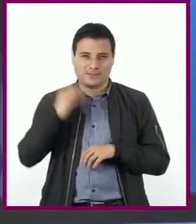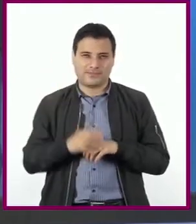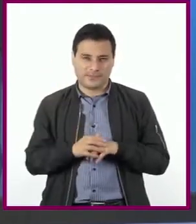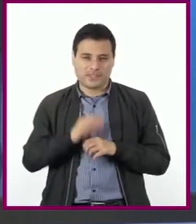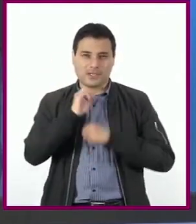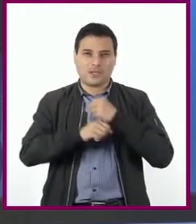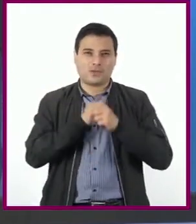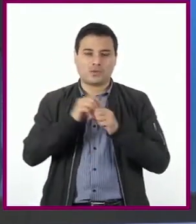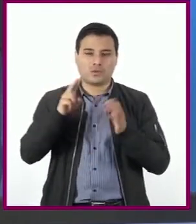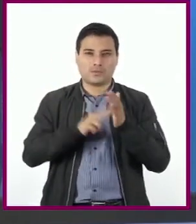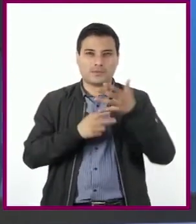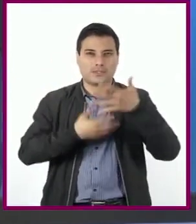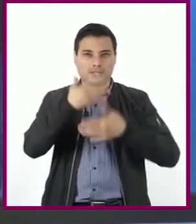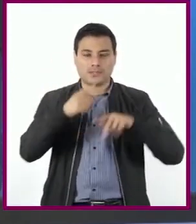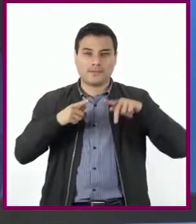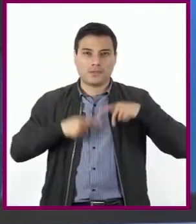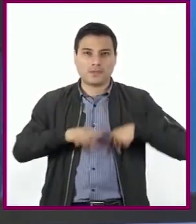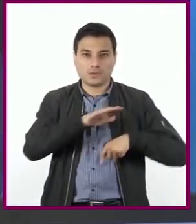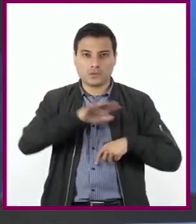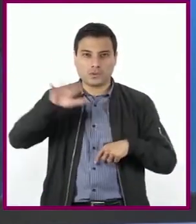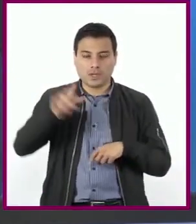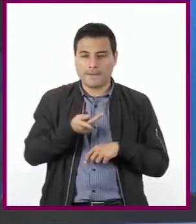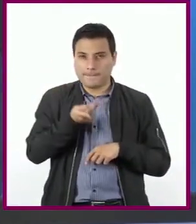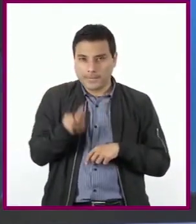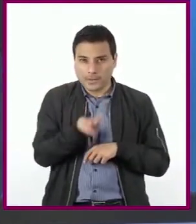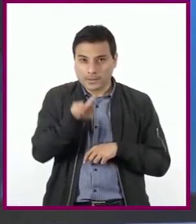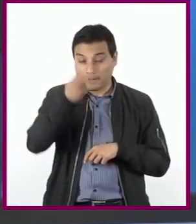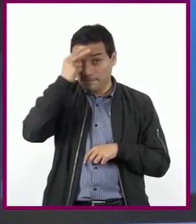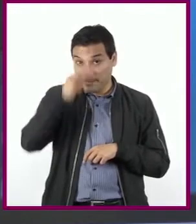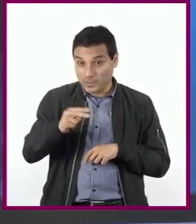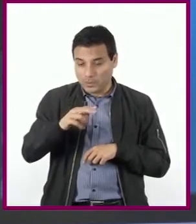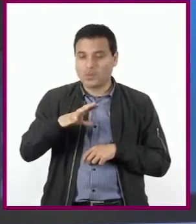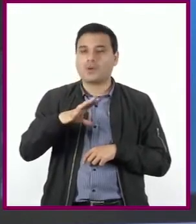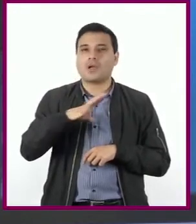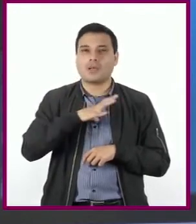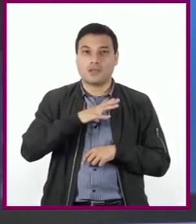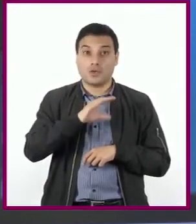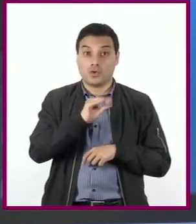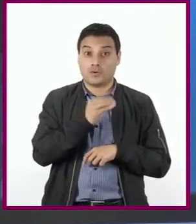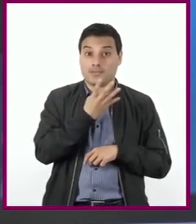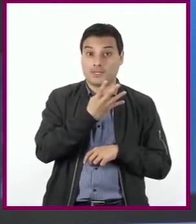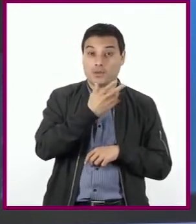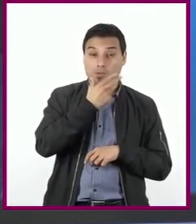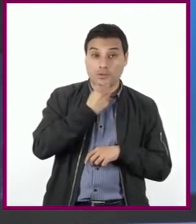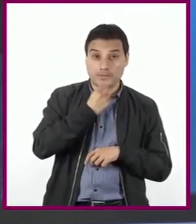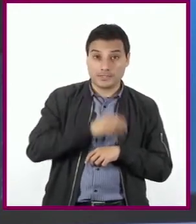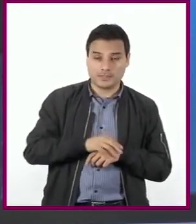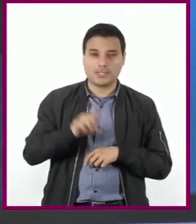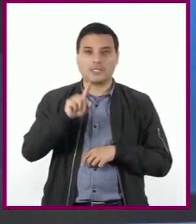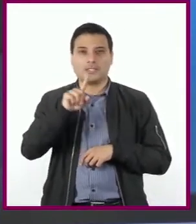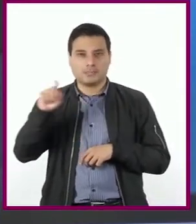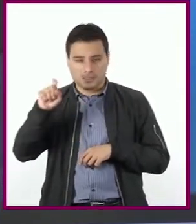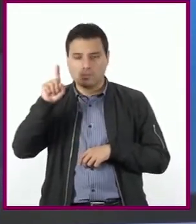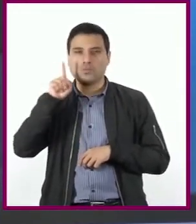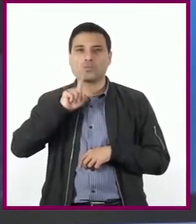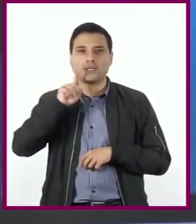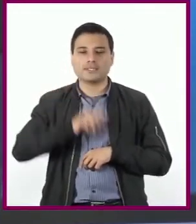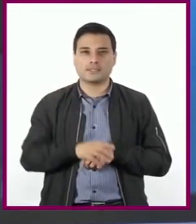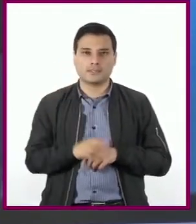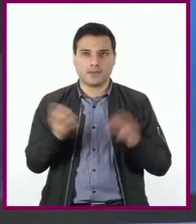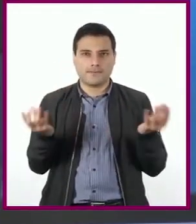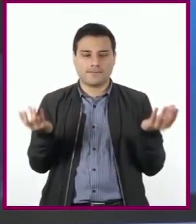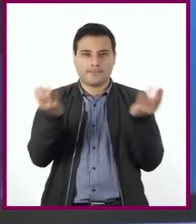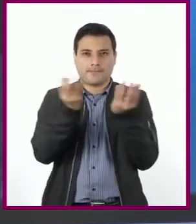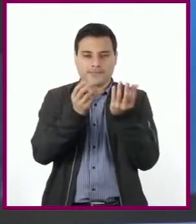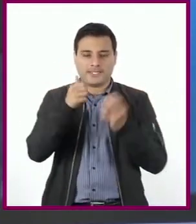del 2015 se encontró que en nuestro país había 94 varones por cada 100 mujeres.